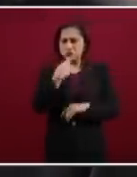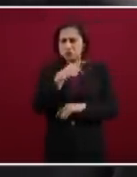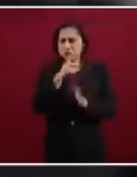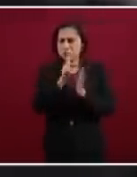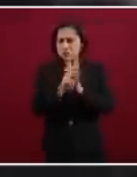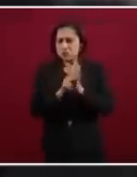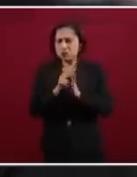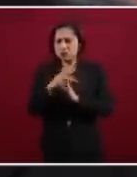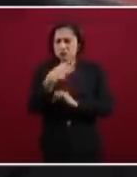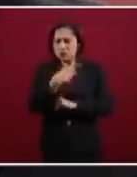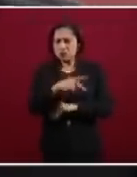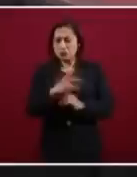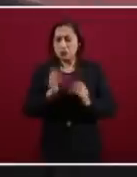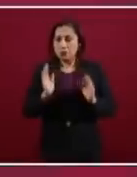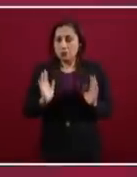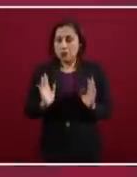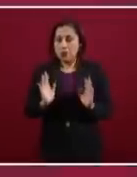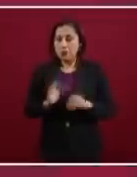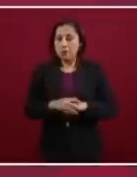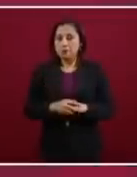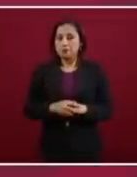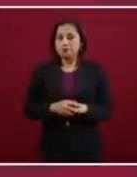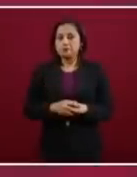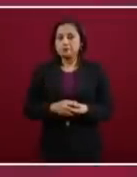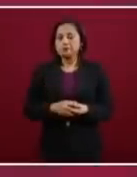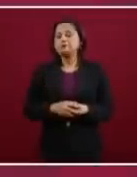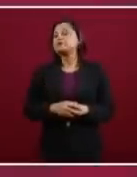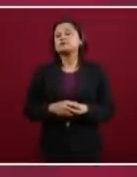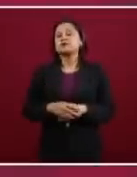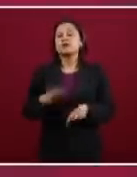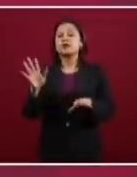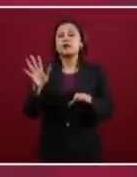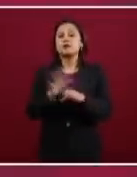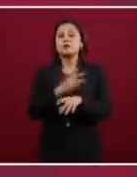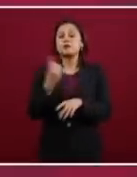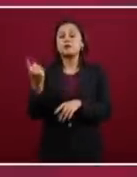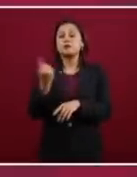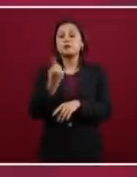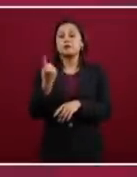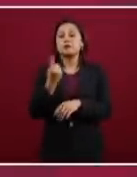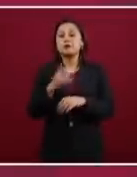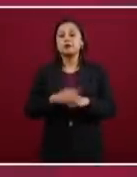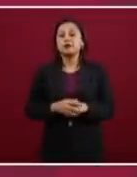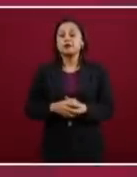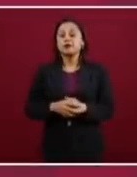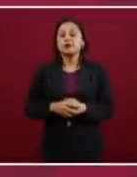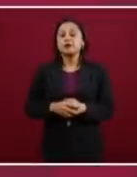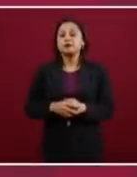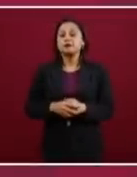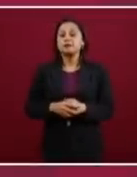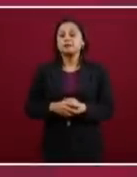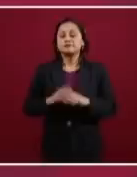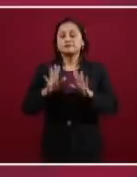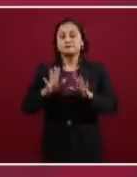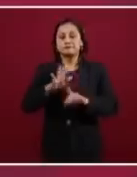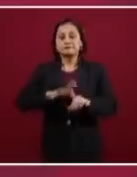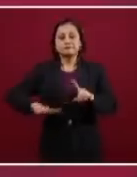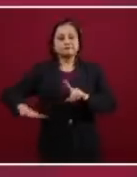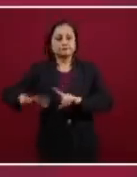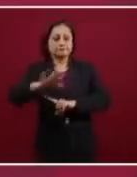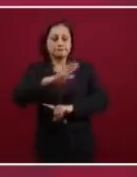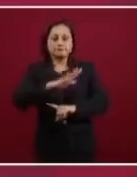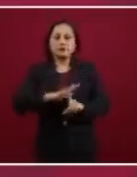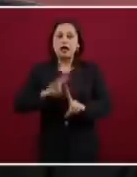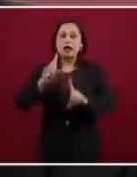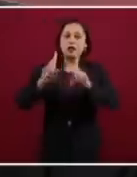entonces porque todo esto tiene sus asegunes entonces